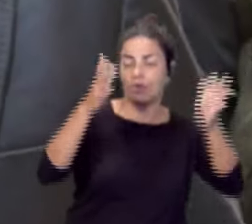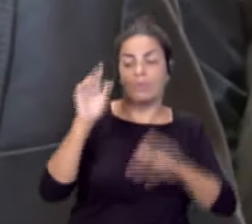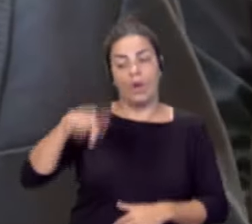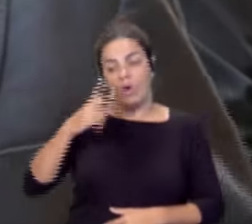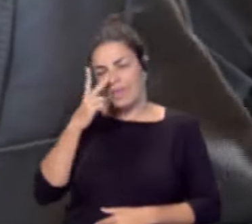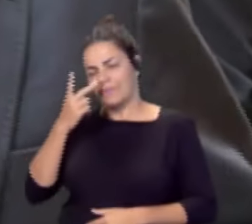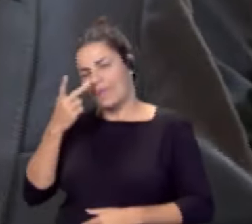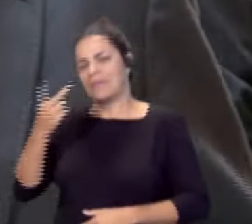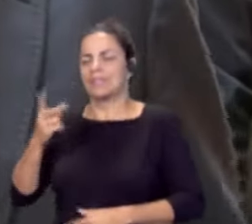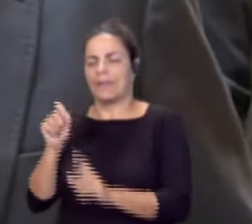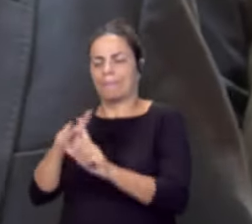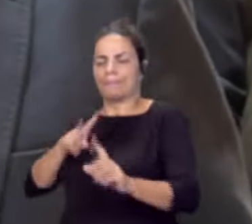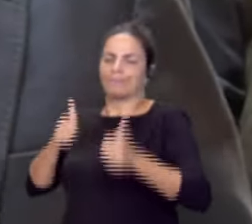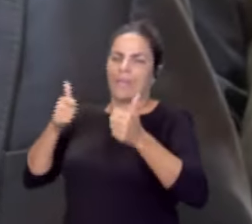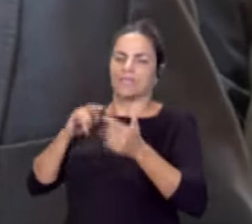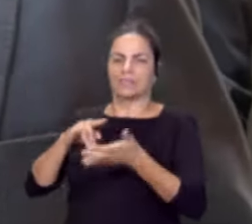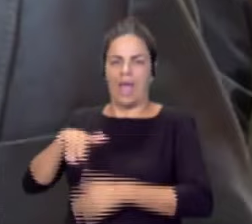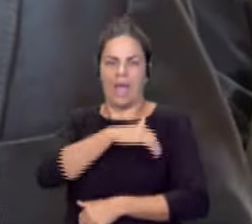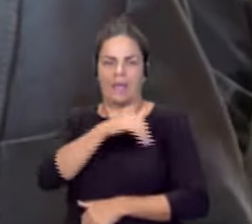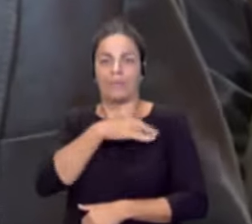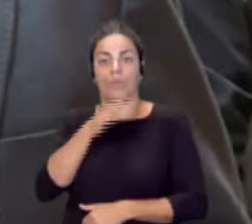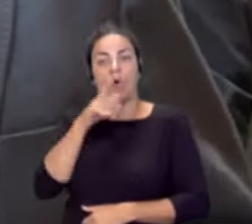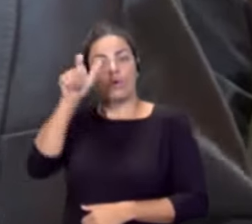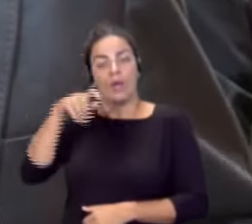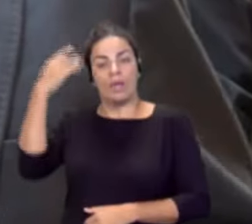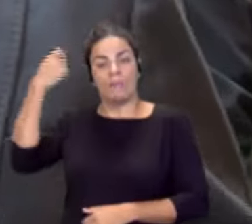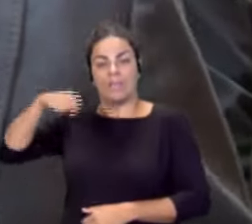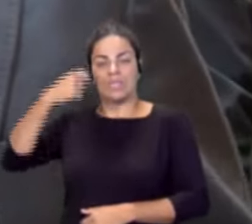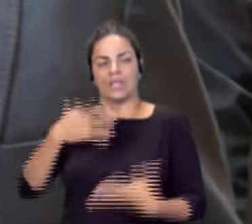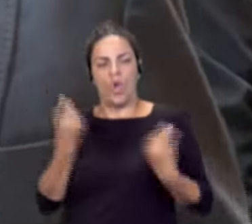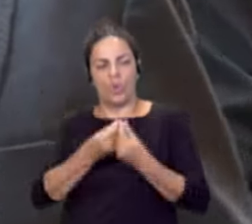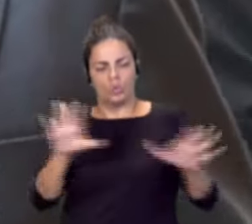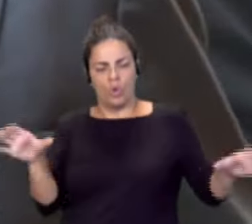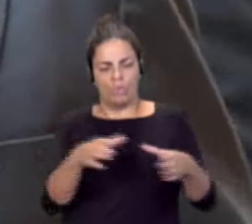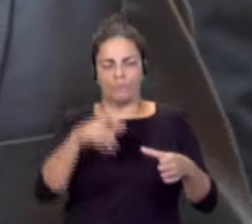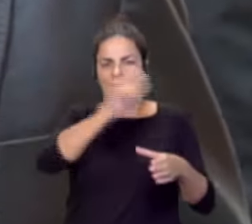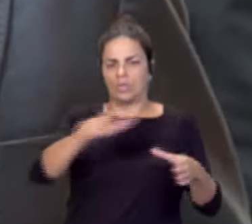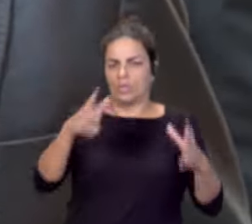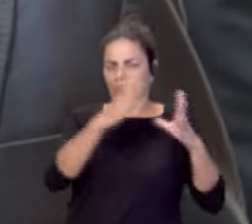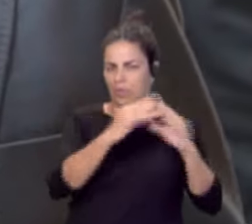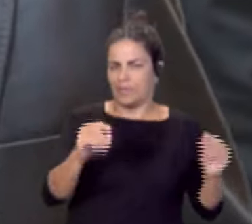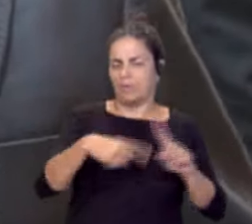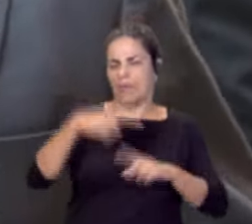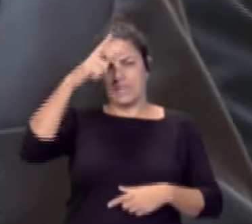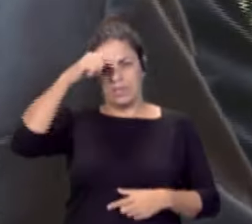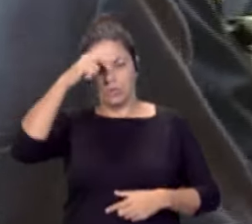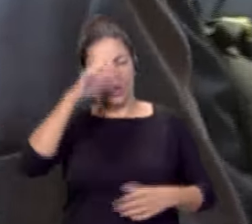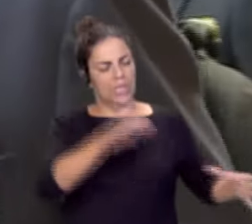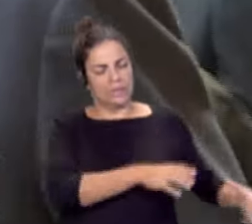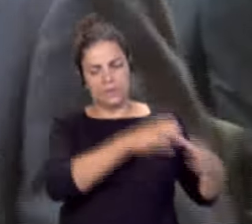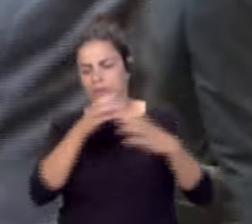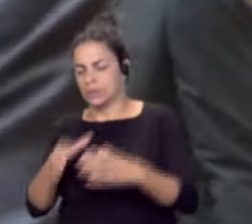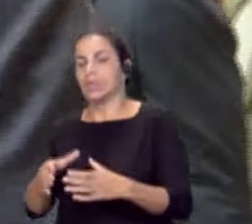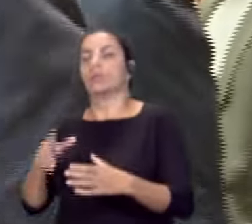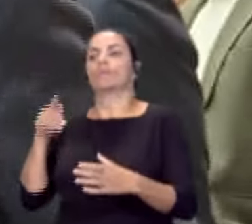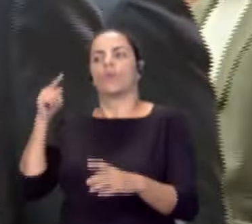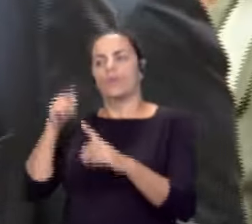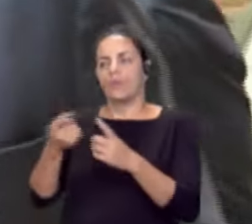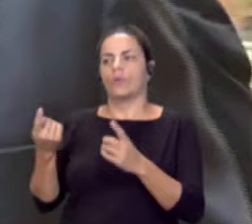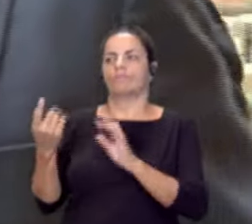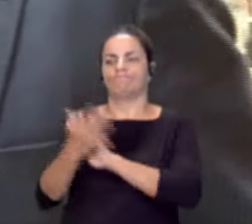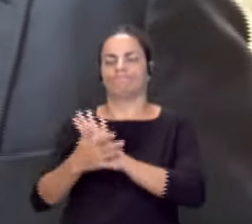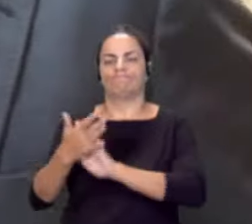ha venido hasta aquí acompañado de una delegación de universitarios, de doctores, para acercarse y llevar a termo,